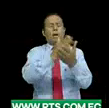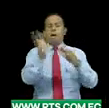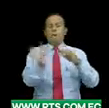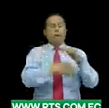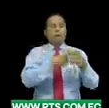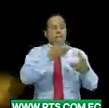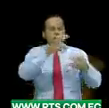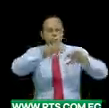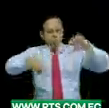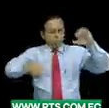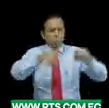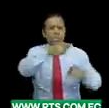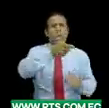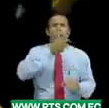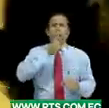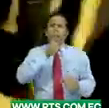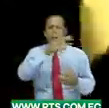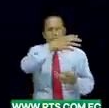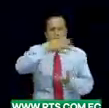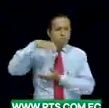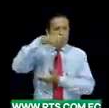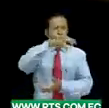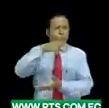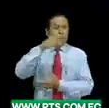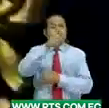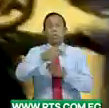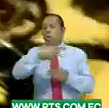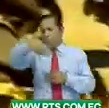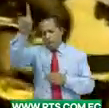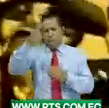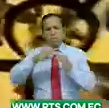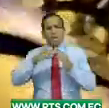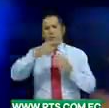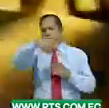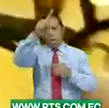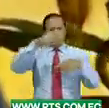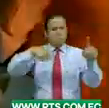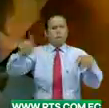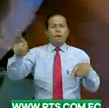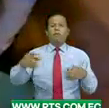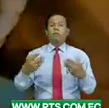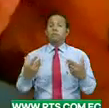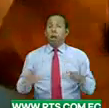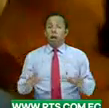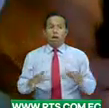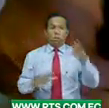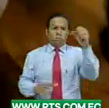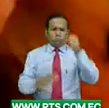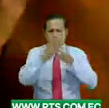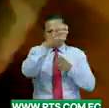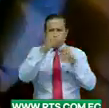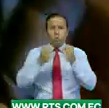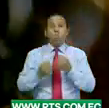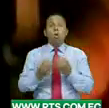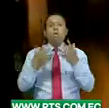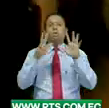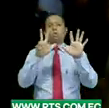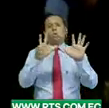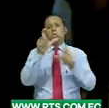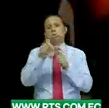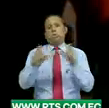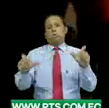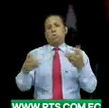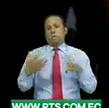Decomisaron licor y despejaron a los libadores de la vía pública. En estos operativos se detuvieron a 8 personas,